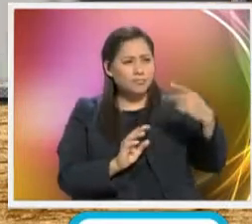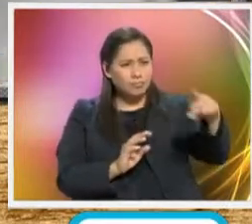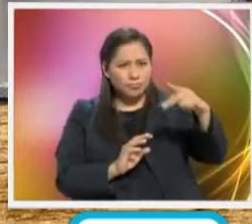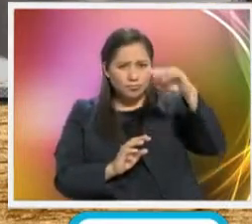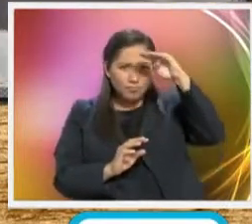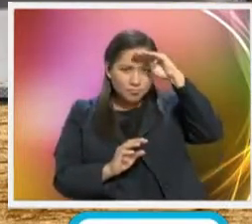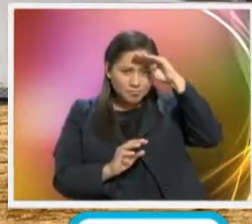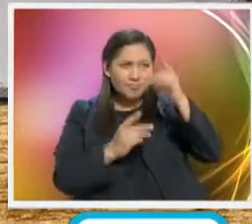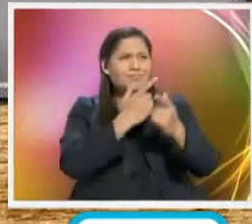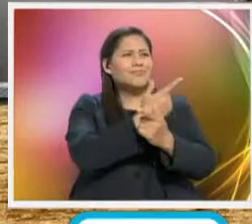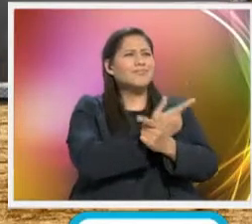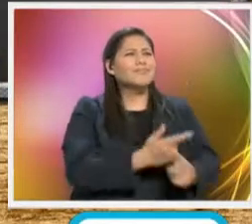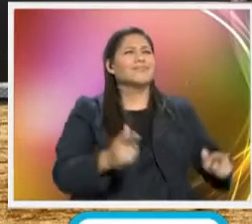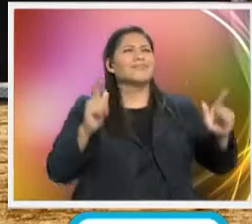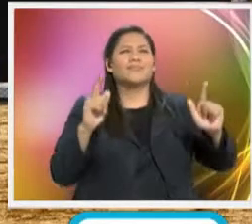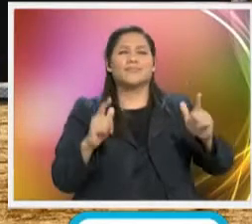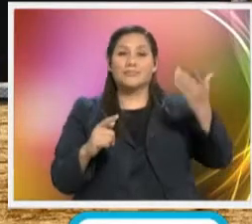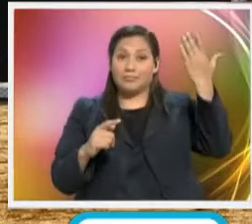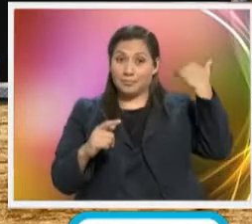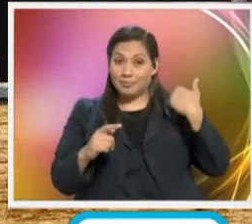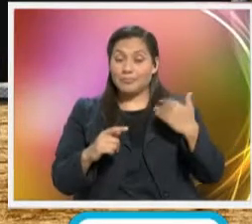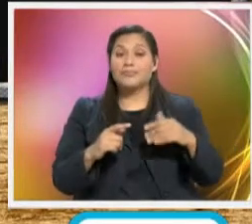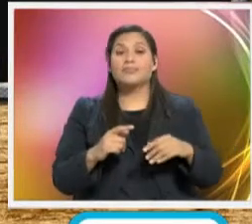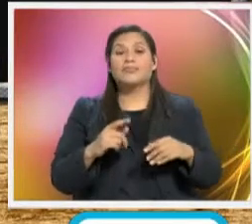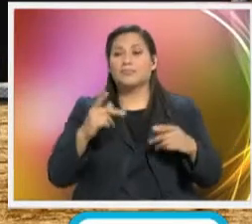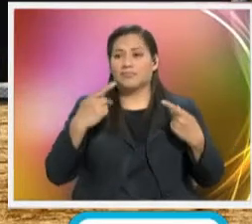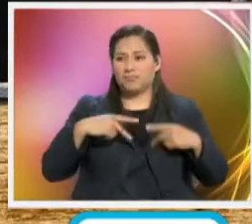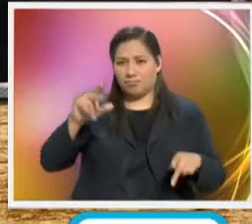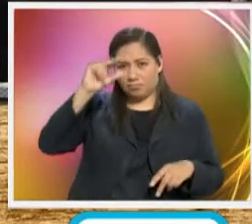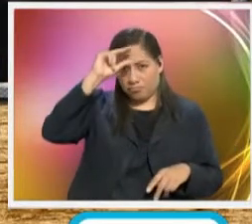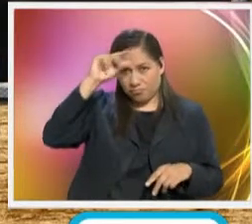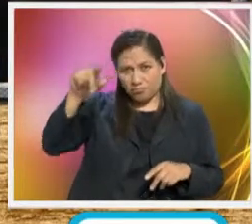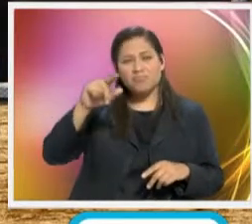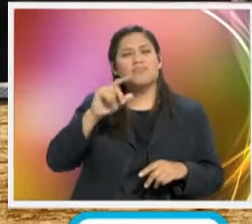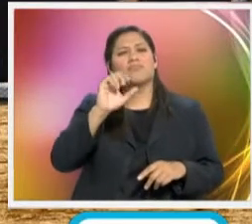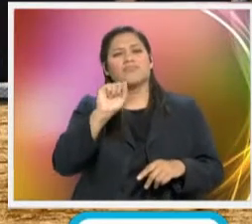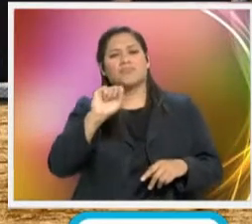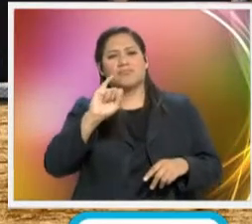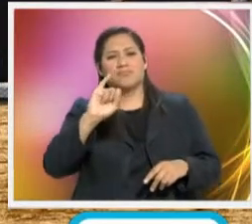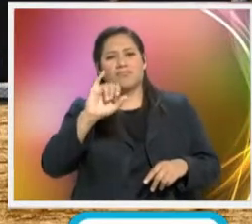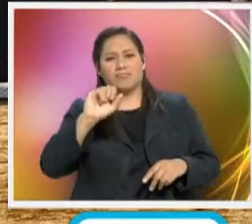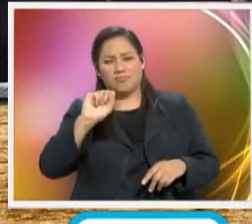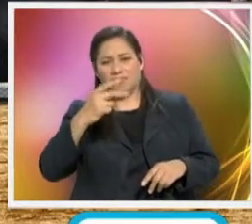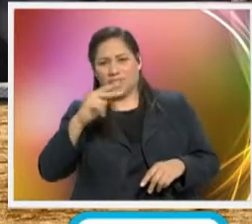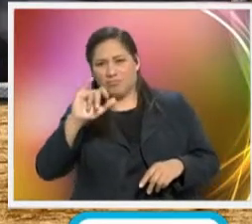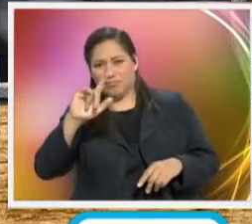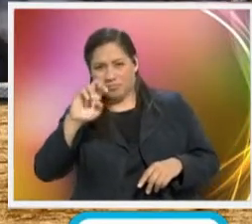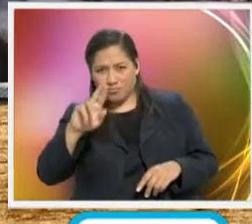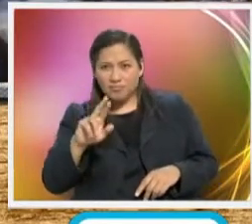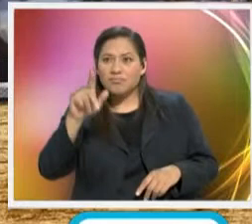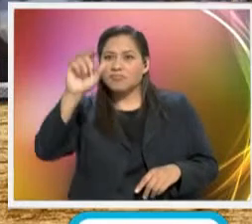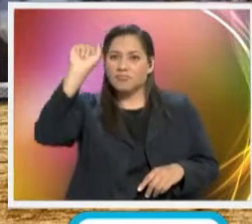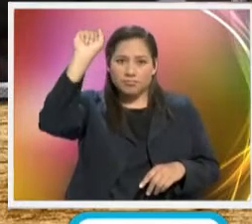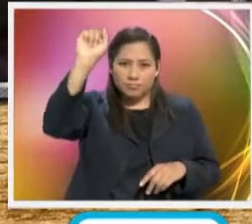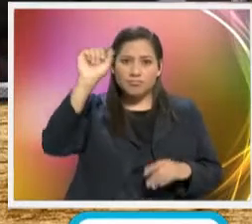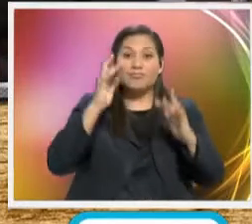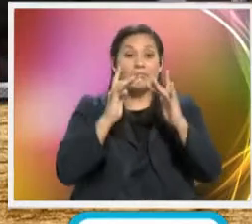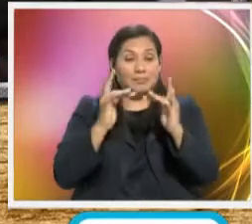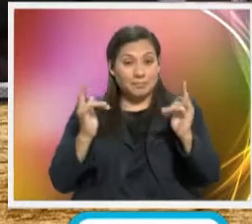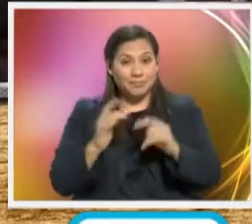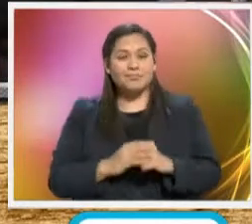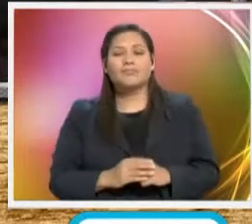pensamientos de libertad que estaban saliendo a través de filósofos como Schiller y que se estaban movilizando mucho en Francia con la